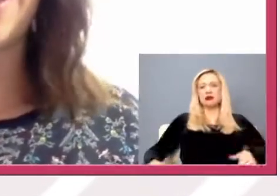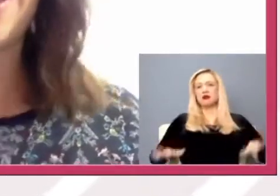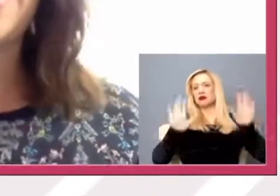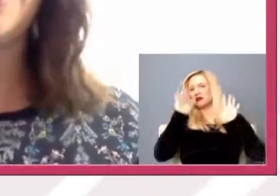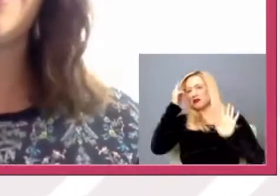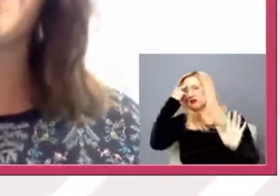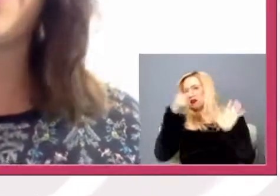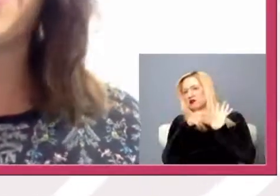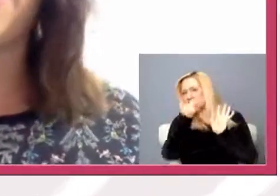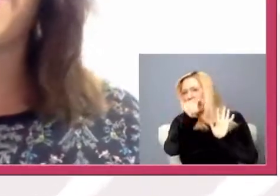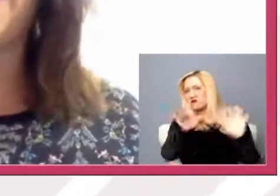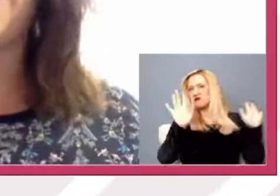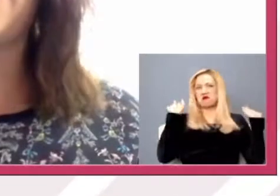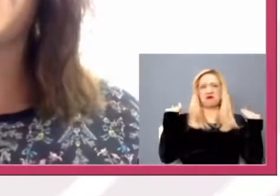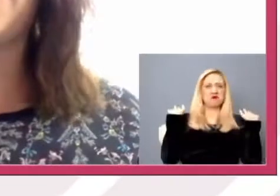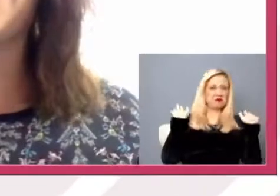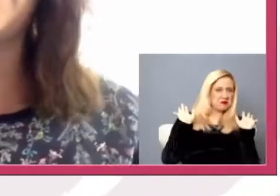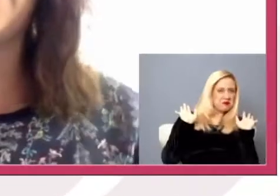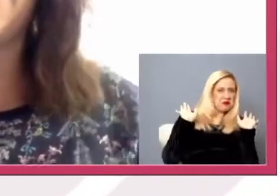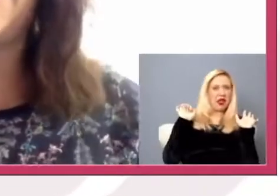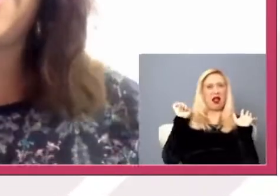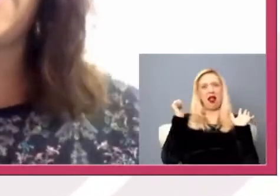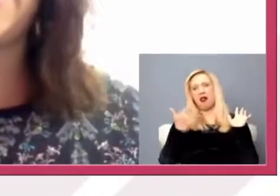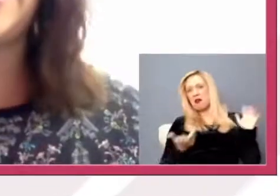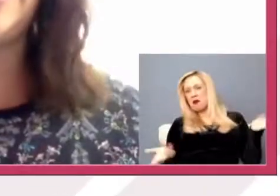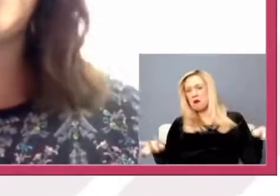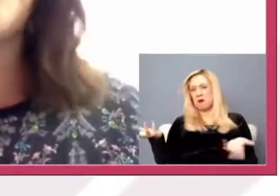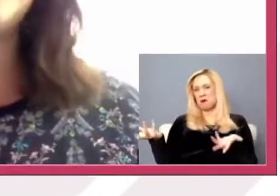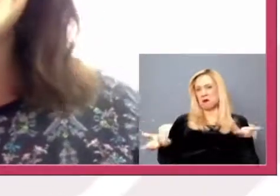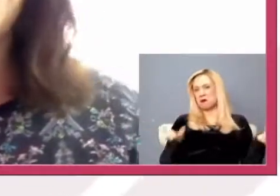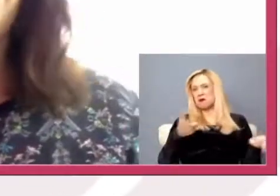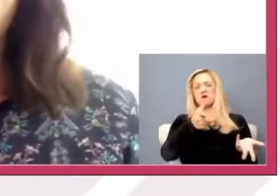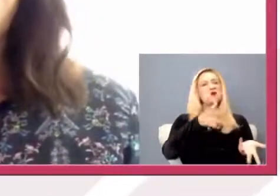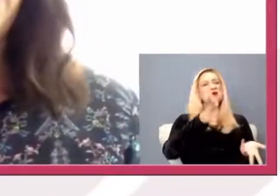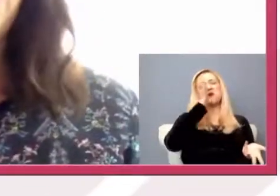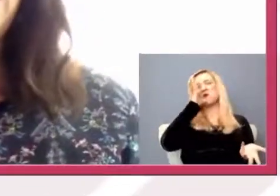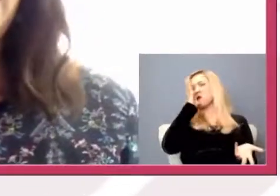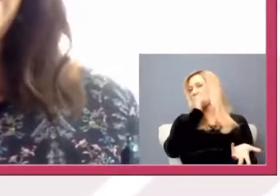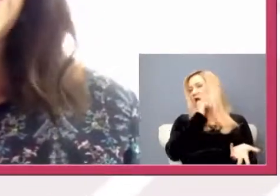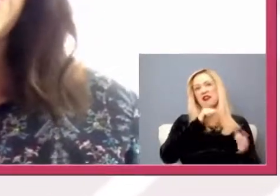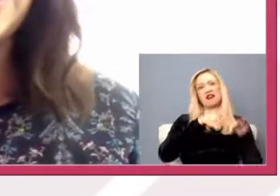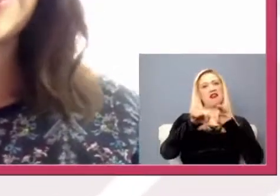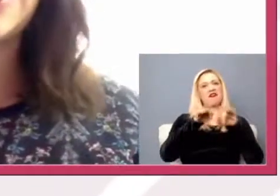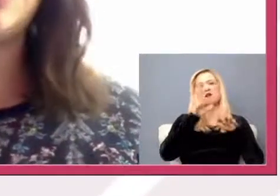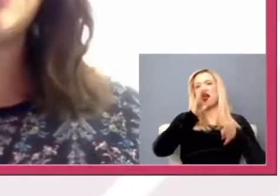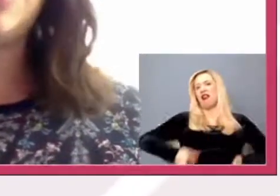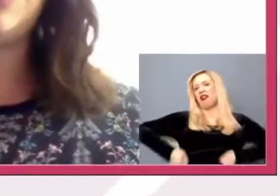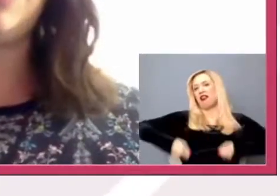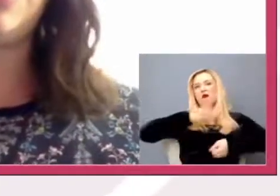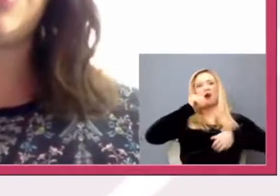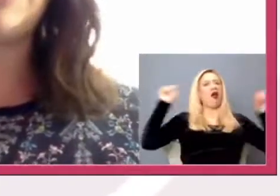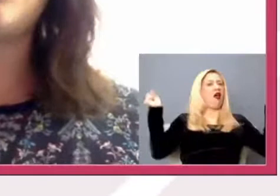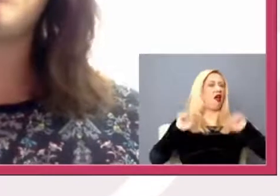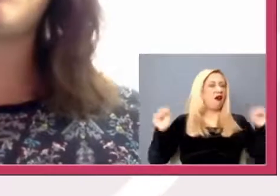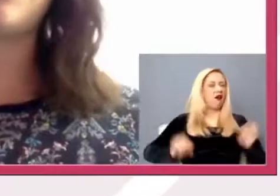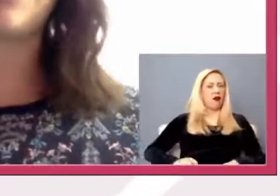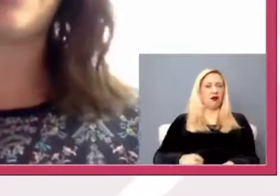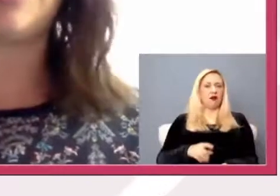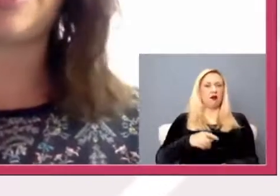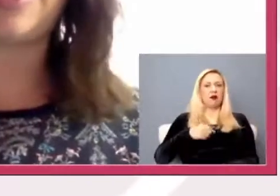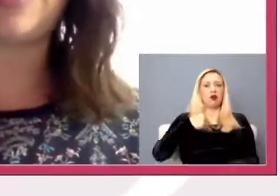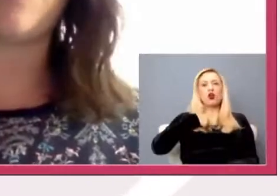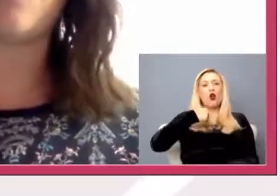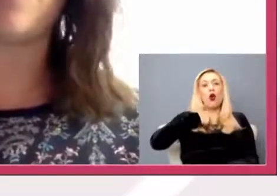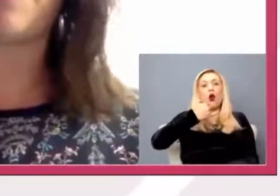seguramente tiene un montón de situaciones que la incapacitan para cumplir con ciertas cosas, ¿no? Y asumimos que